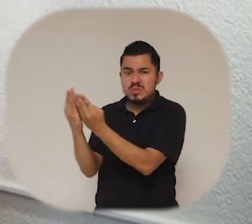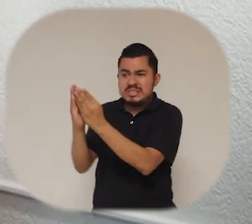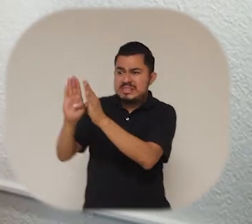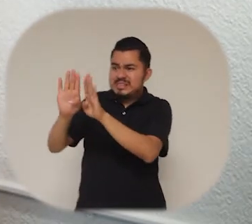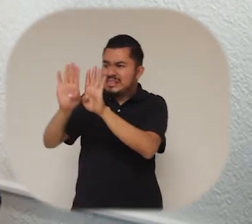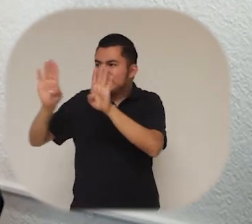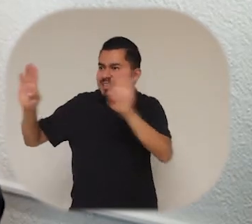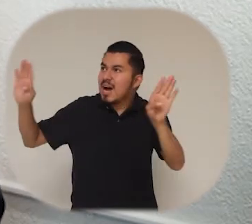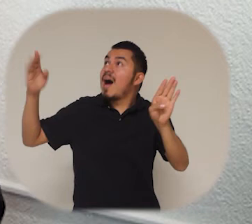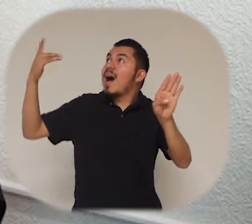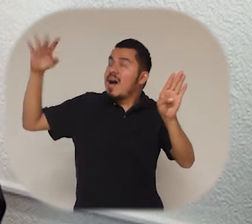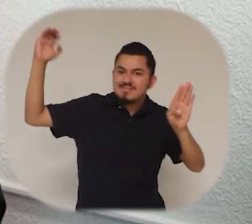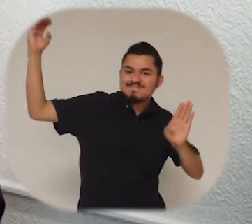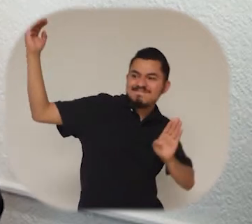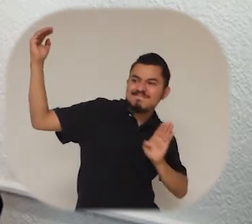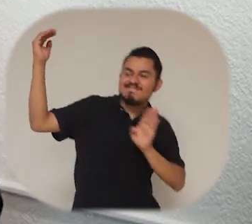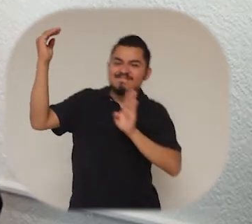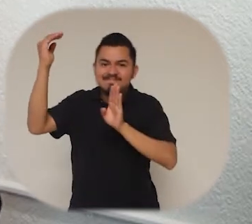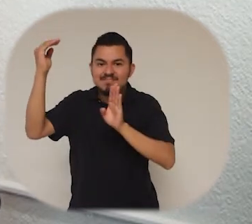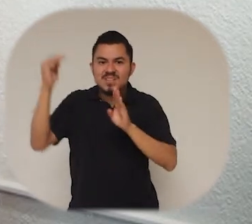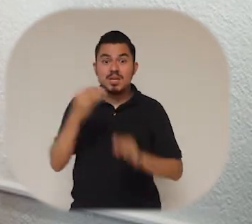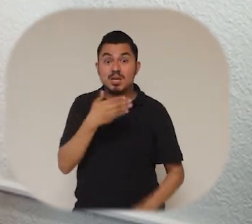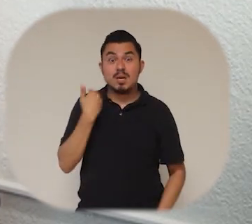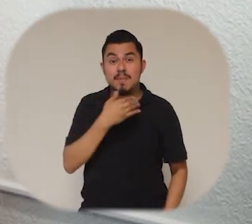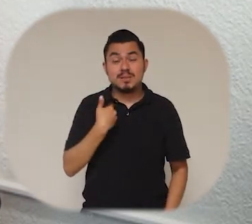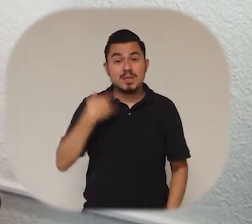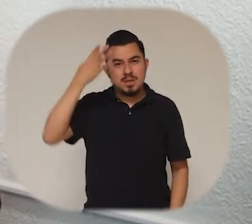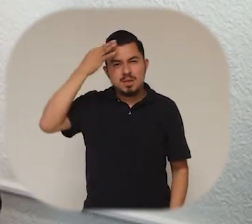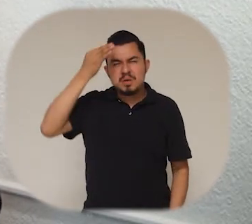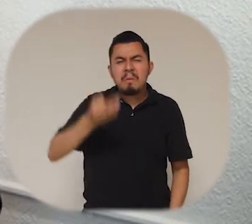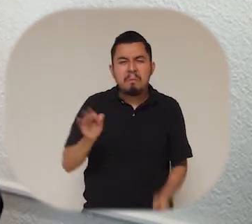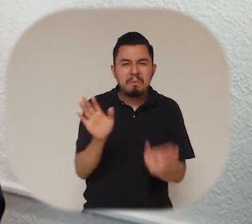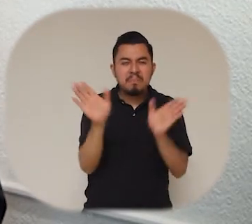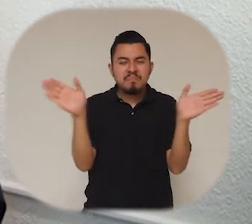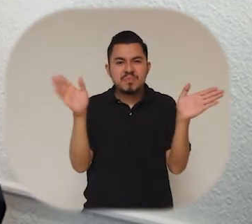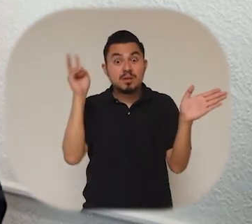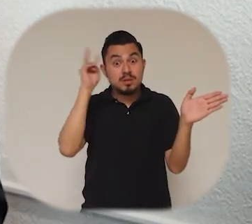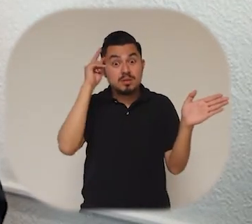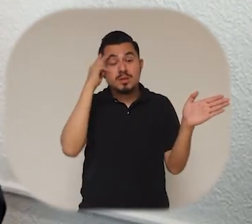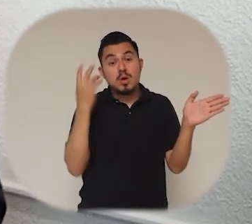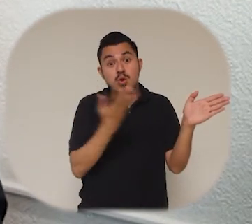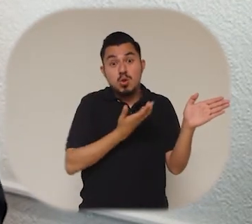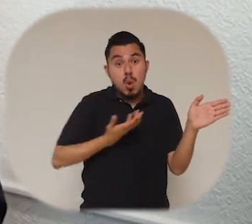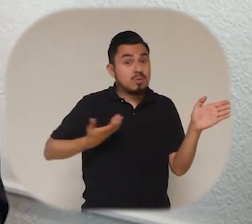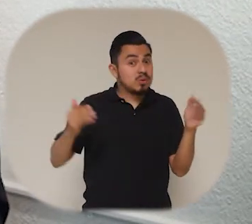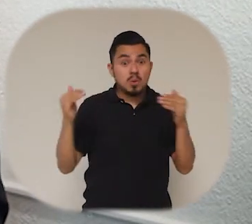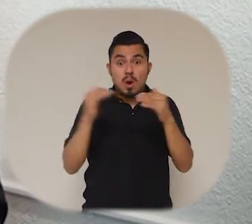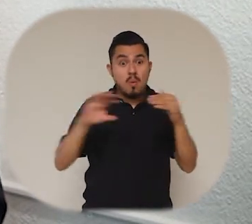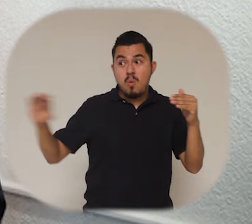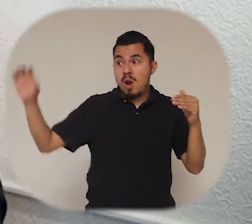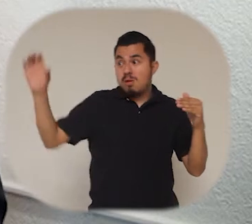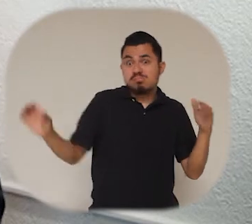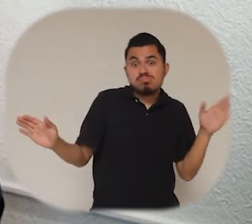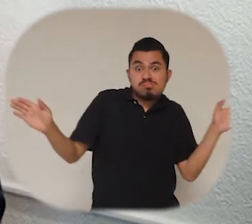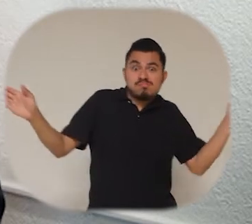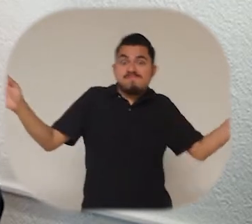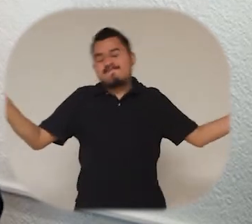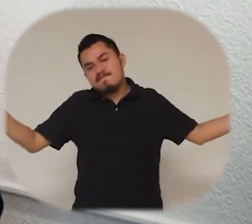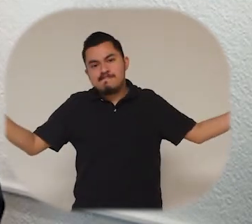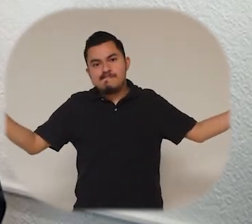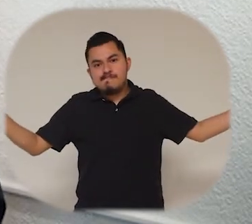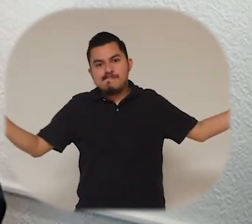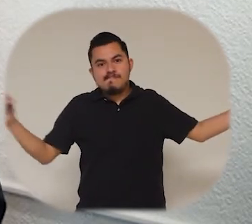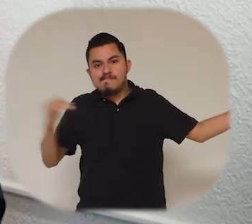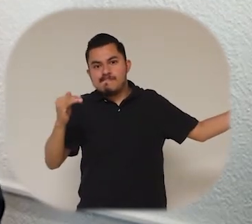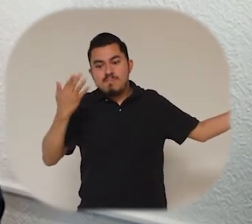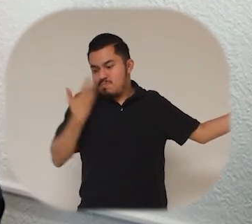Dios. Cuando decimos que creemos en Jesús, en otras palabras, quiere decir que nosotros estamos juntamente crucificados con Jesús. Así